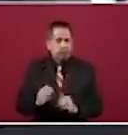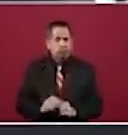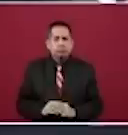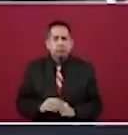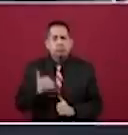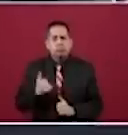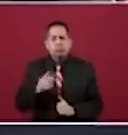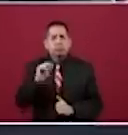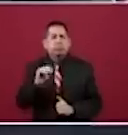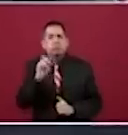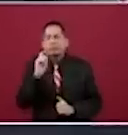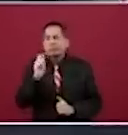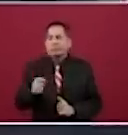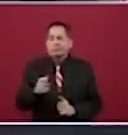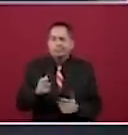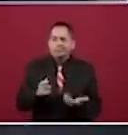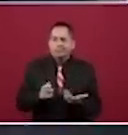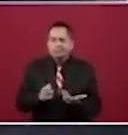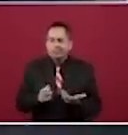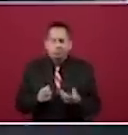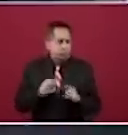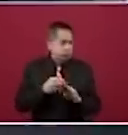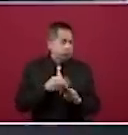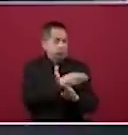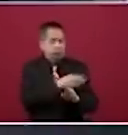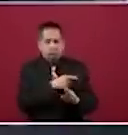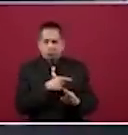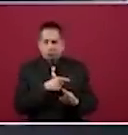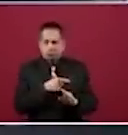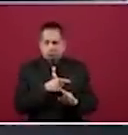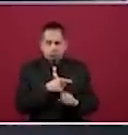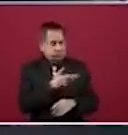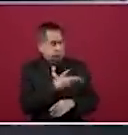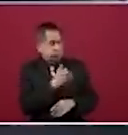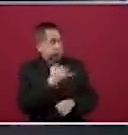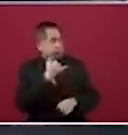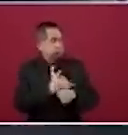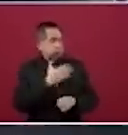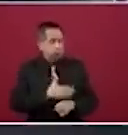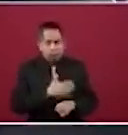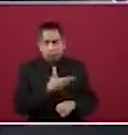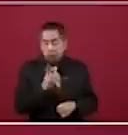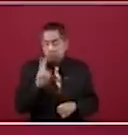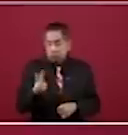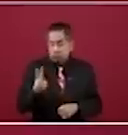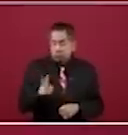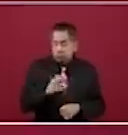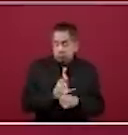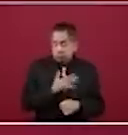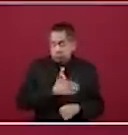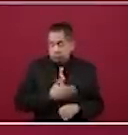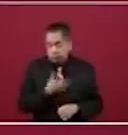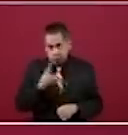Y no se trata aquí de decir, bueno, es que despidieron injustamente, porque así fue,